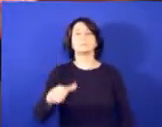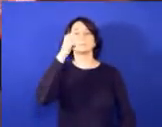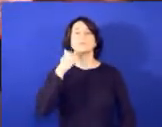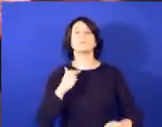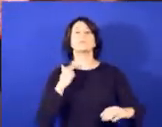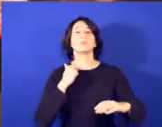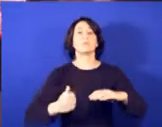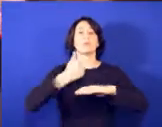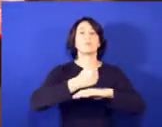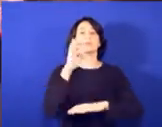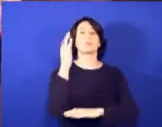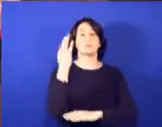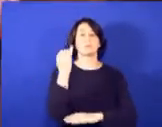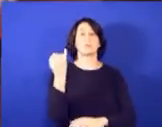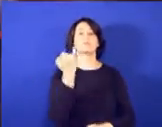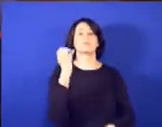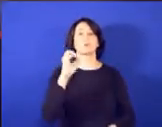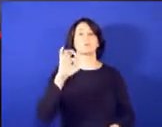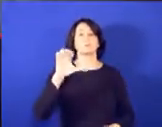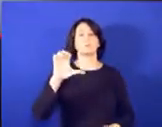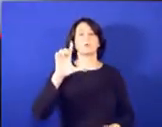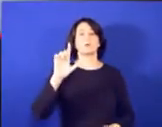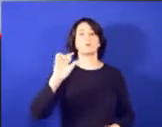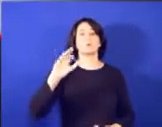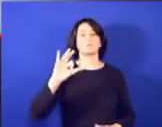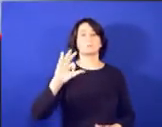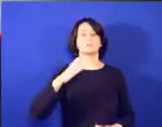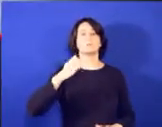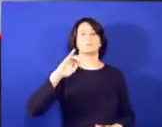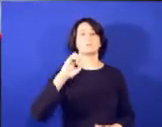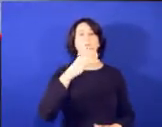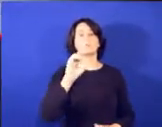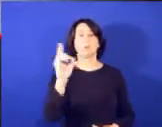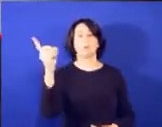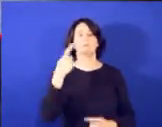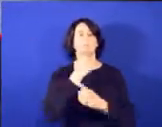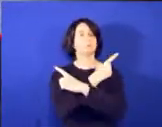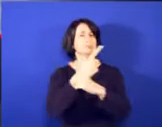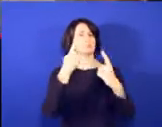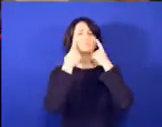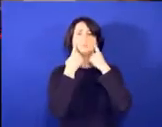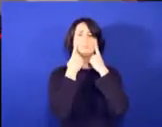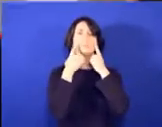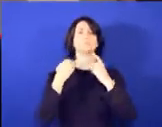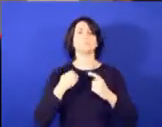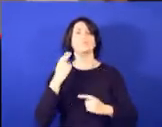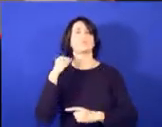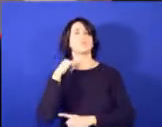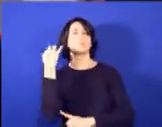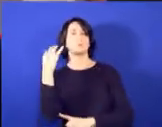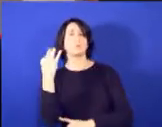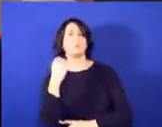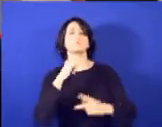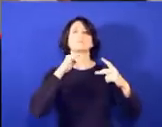2 galardones, el Premio Lauaseta de Poesía y el Premio Lauaseta de Audiovisuales. La escritora Amaia Iturbide, por su